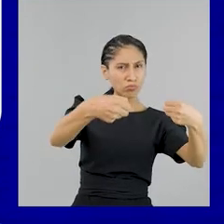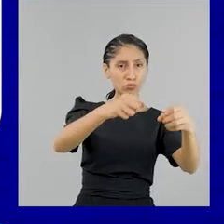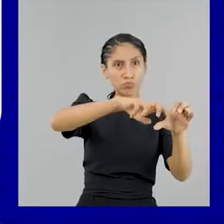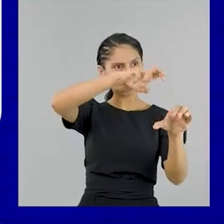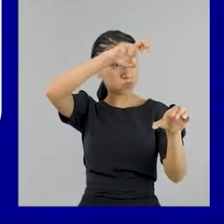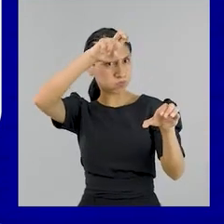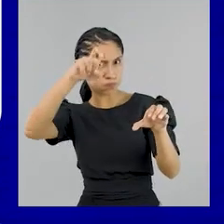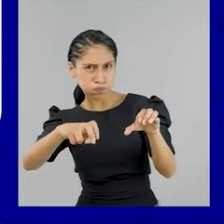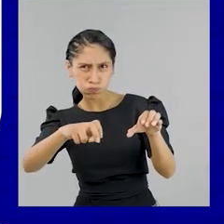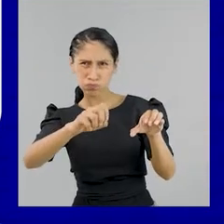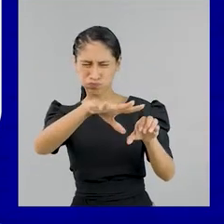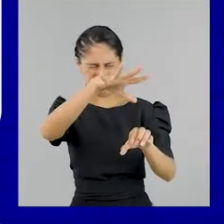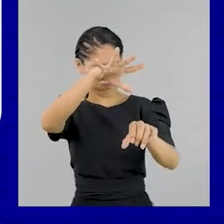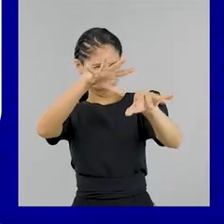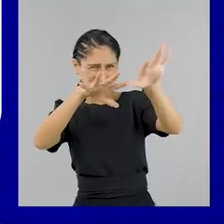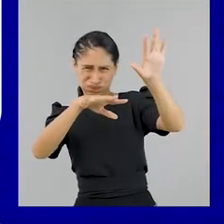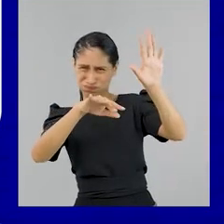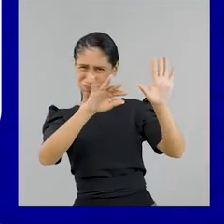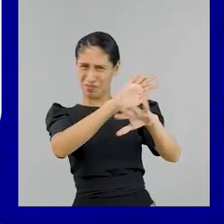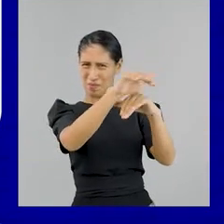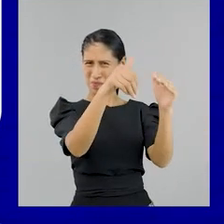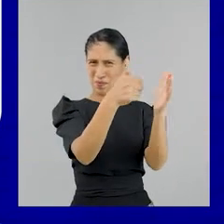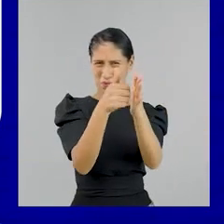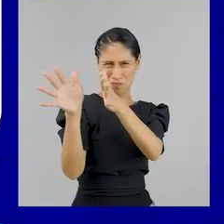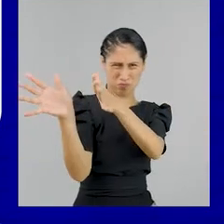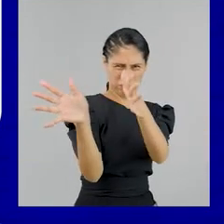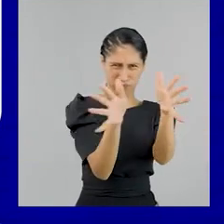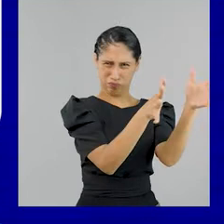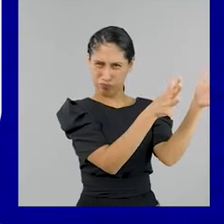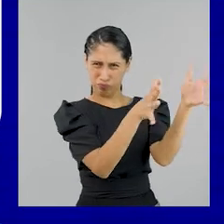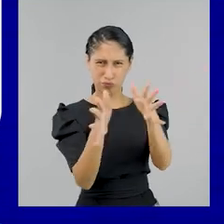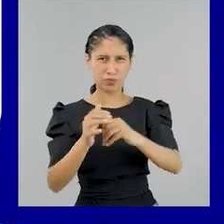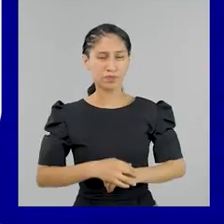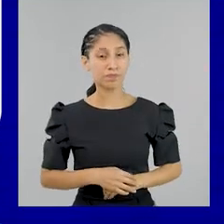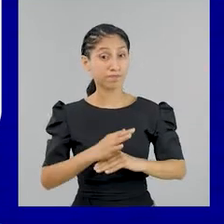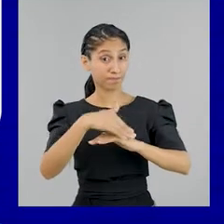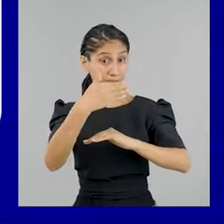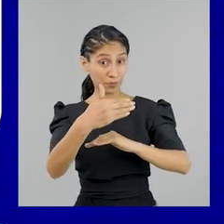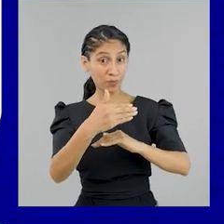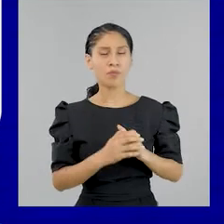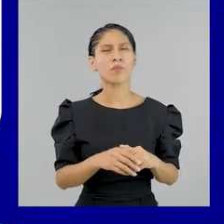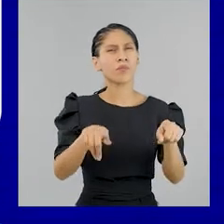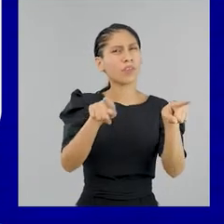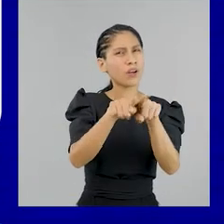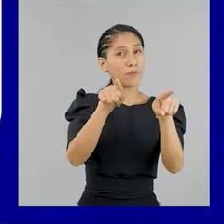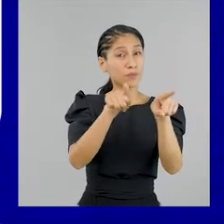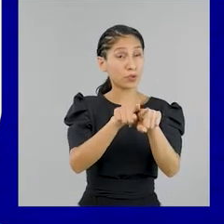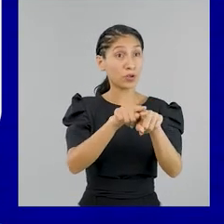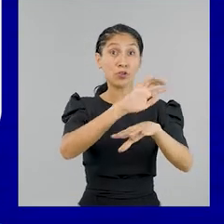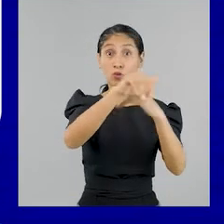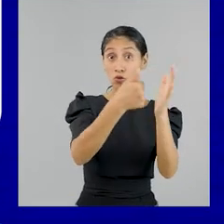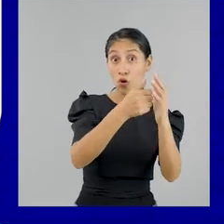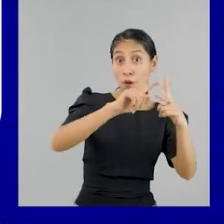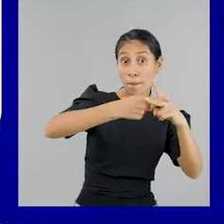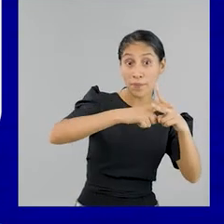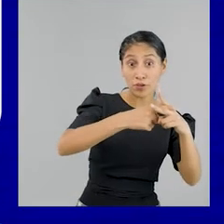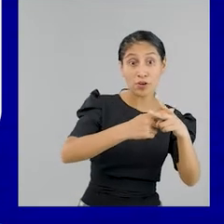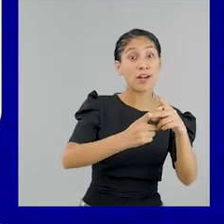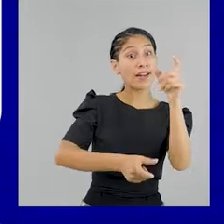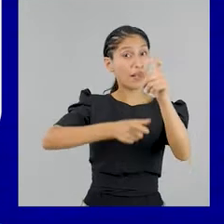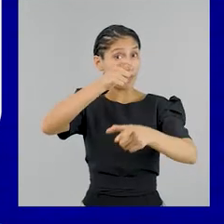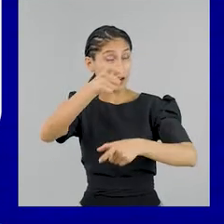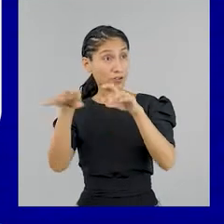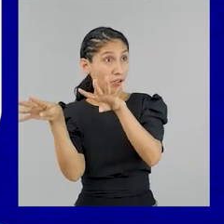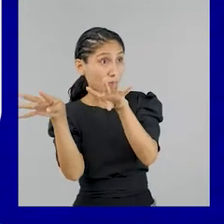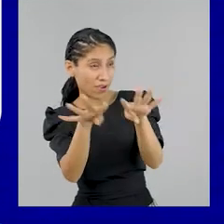vieja, entre el humo de los chorizos que se asaban en los puestos callejeros. Hace 2 horas, cuando todo comenzó,